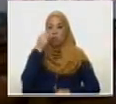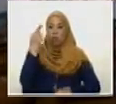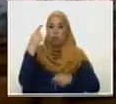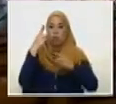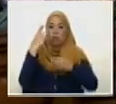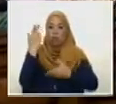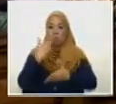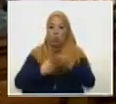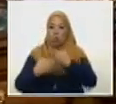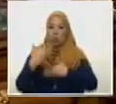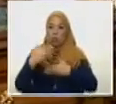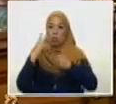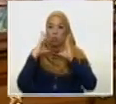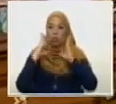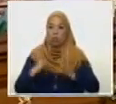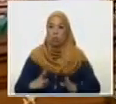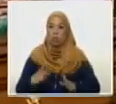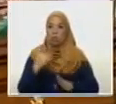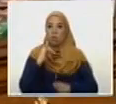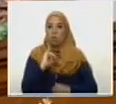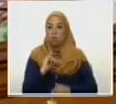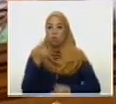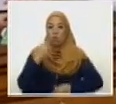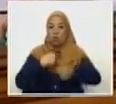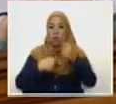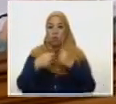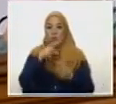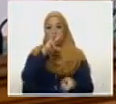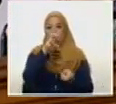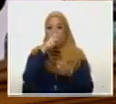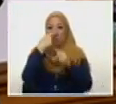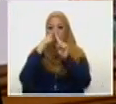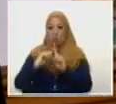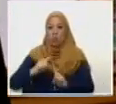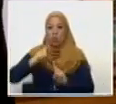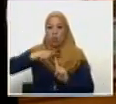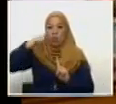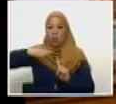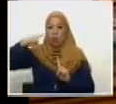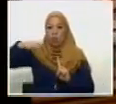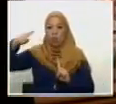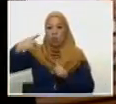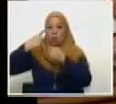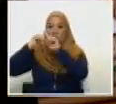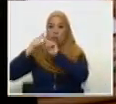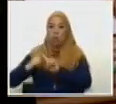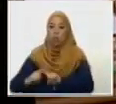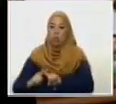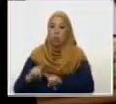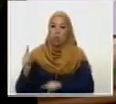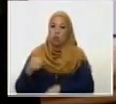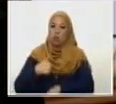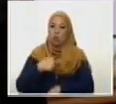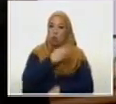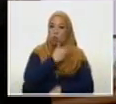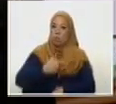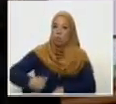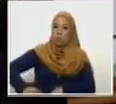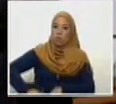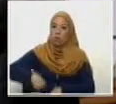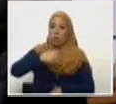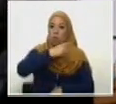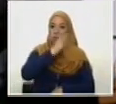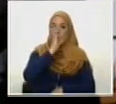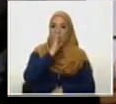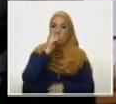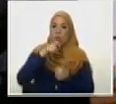Humanos, y Luis Armando León, gerente de Estadísticas Económicas. En mi condición de presidente del Banco Central de